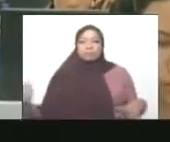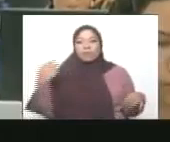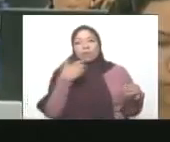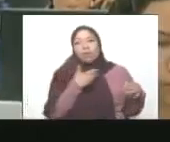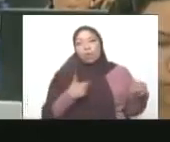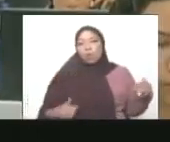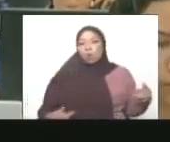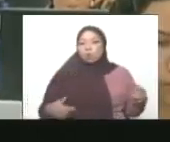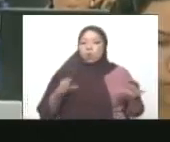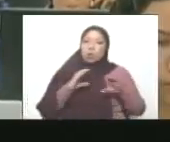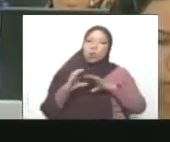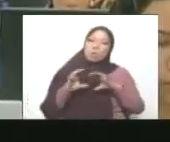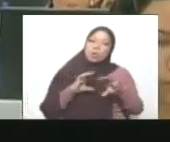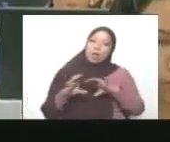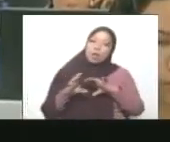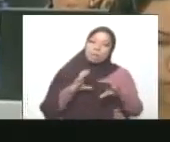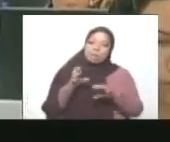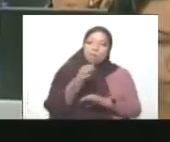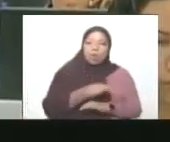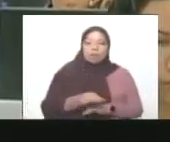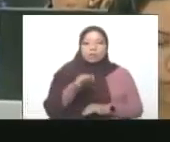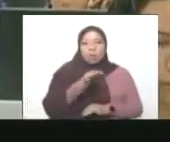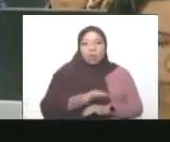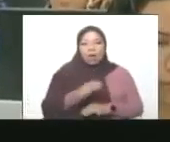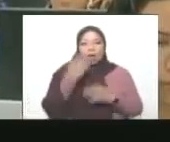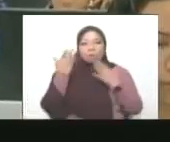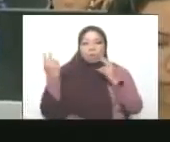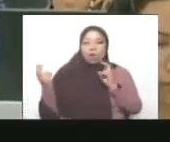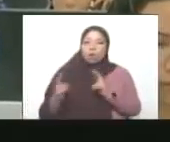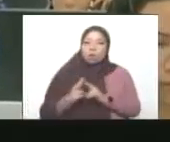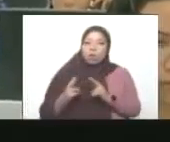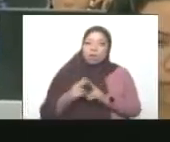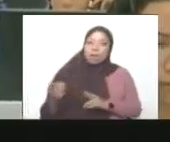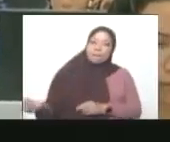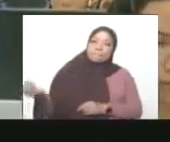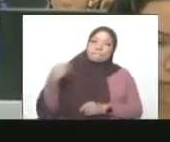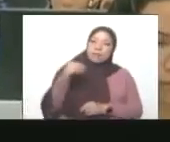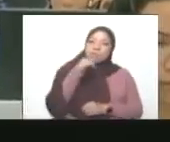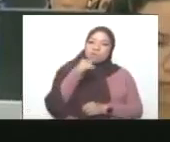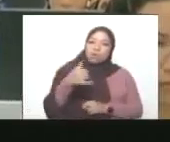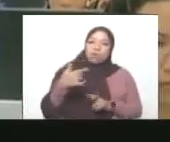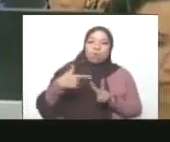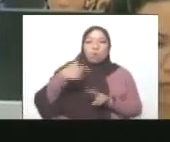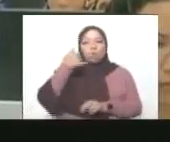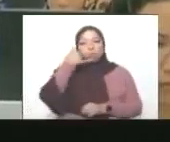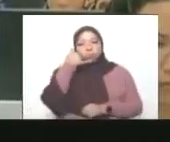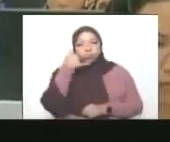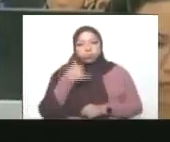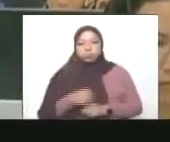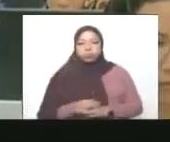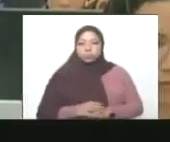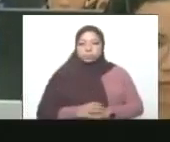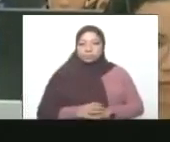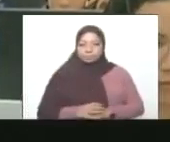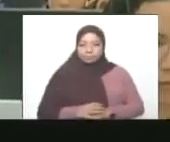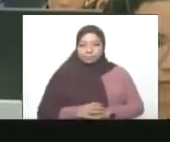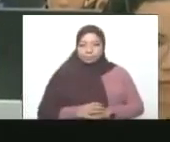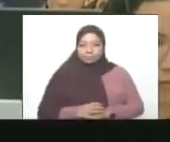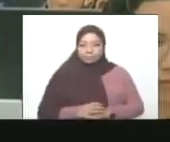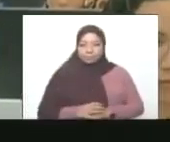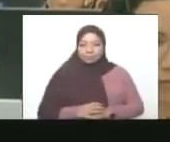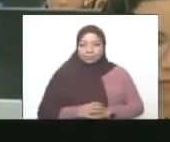presidente. Nos comunicamos entonces con la señora Gabriela, para que usted pueda conocer mayores detalles de este caso que reportó a través de la aplicación.